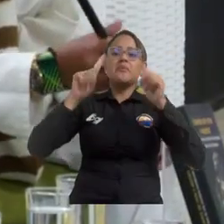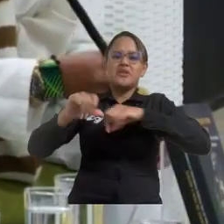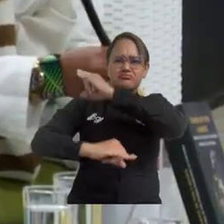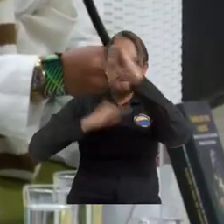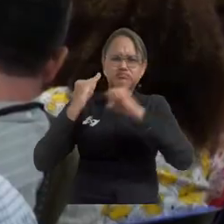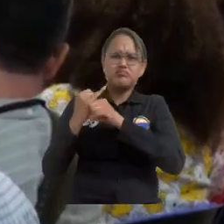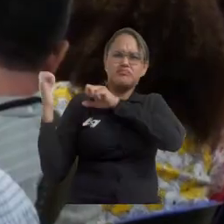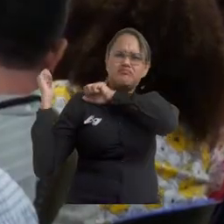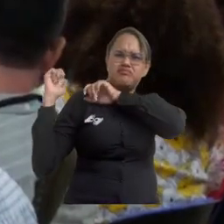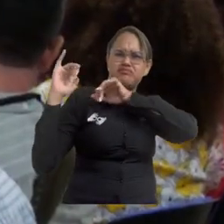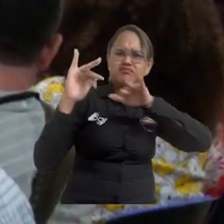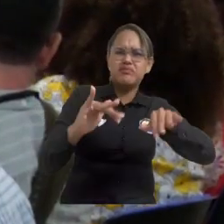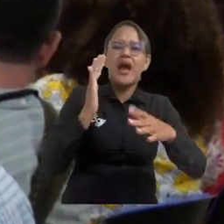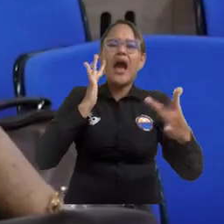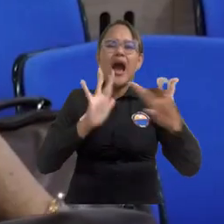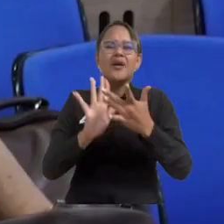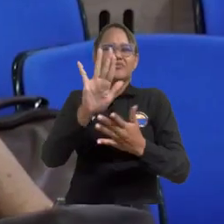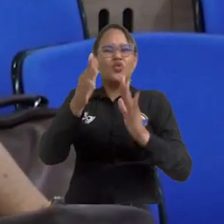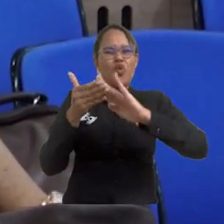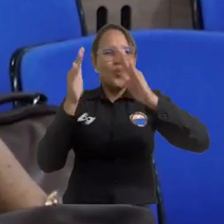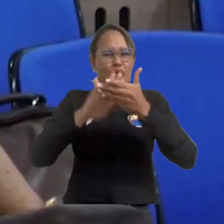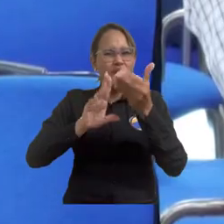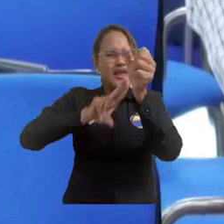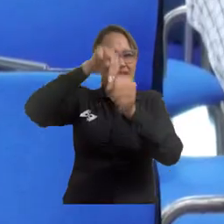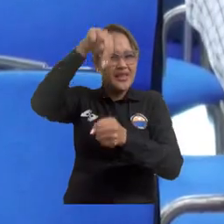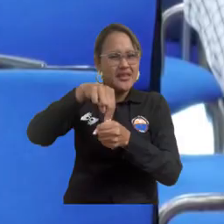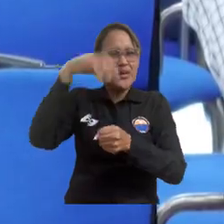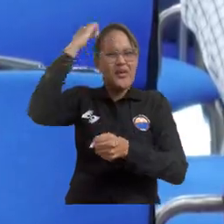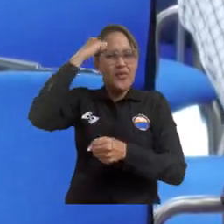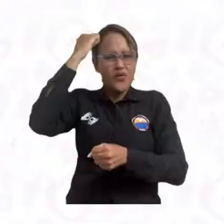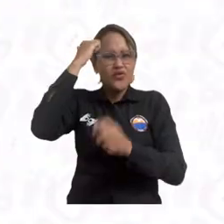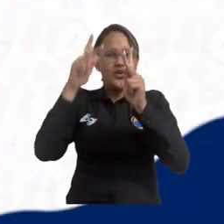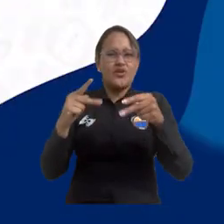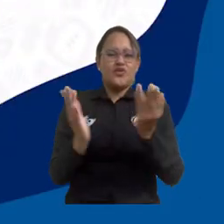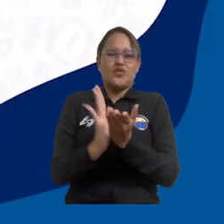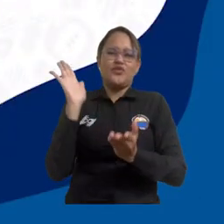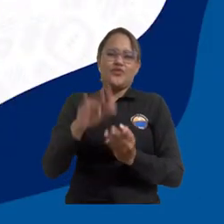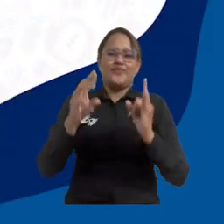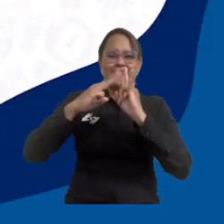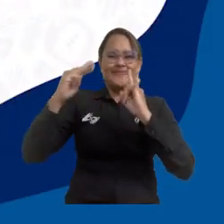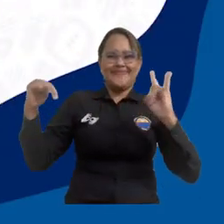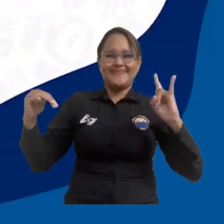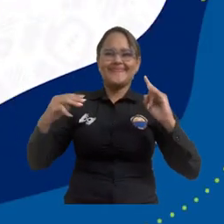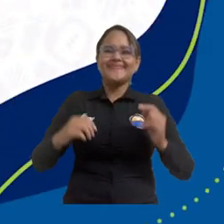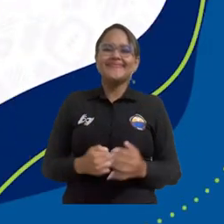de las comunidades indígenas del país, docentes y estudiantes de la institución.